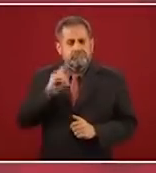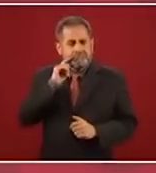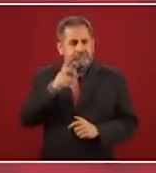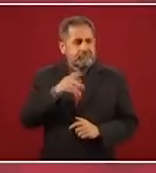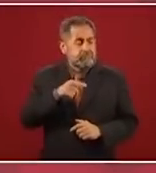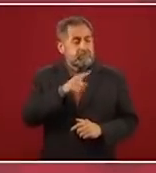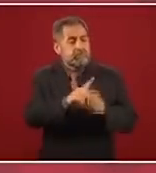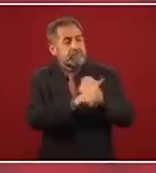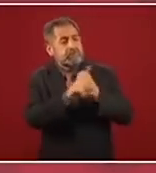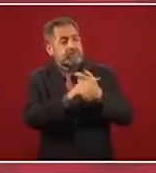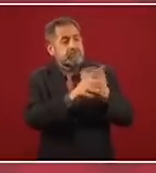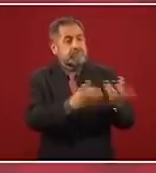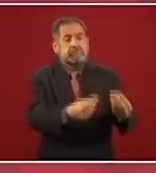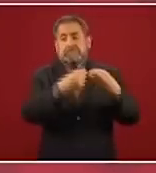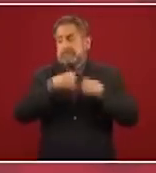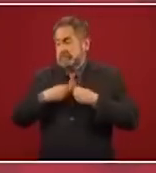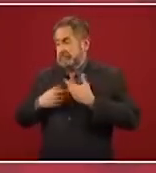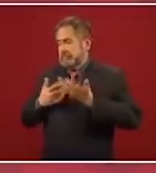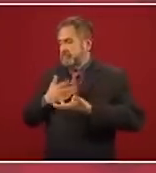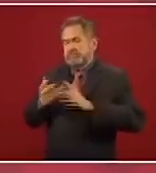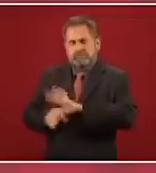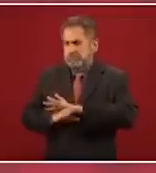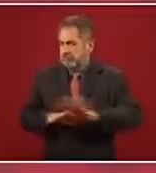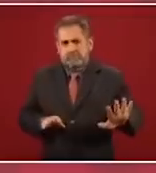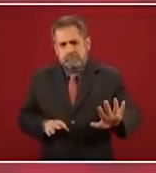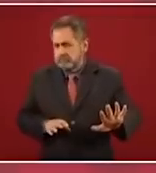calenturas ajenas. O sea,